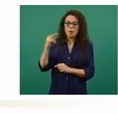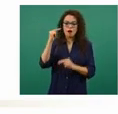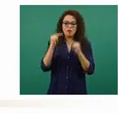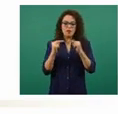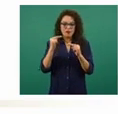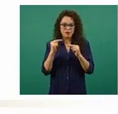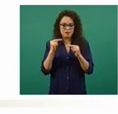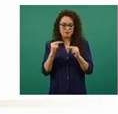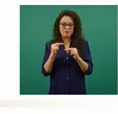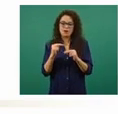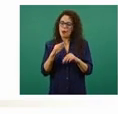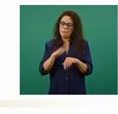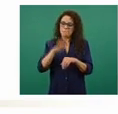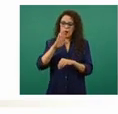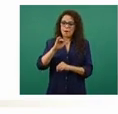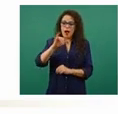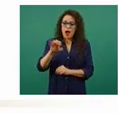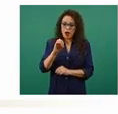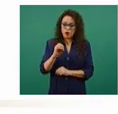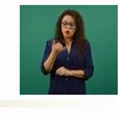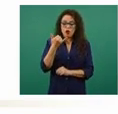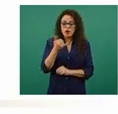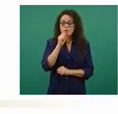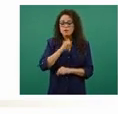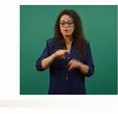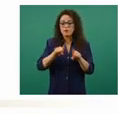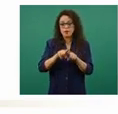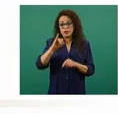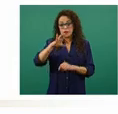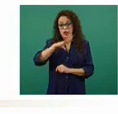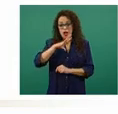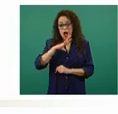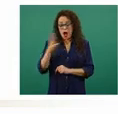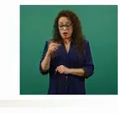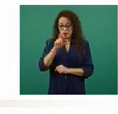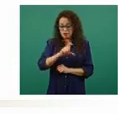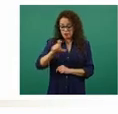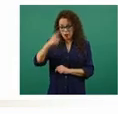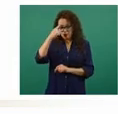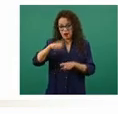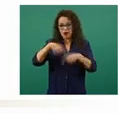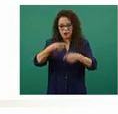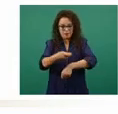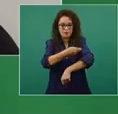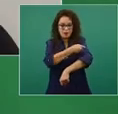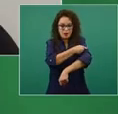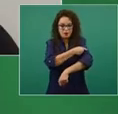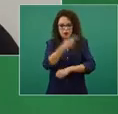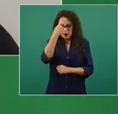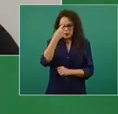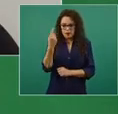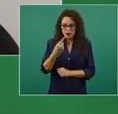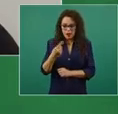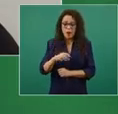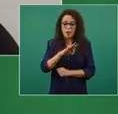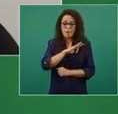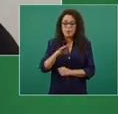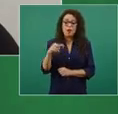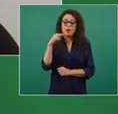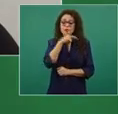avanzando en la medida también de la disponibilidad de vacuna, con el objetivo principal de poder a la